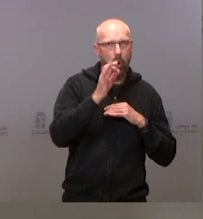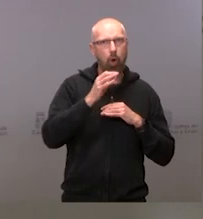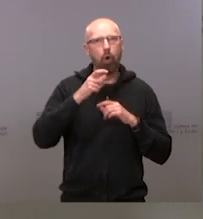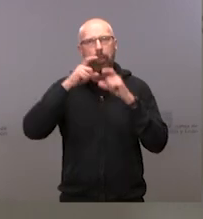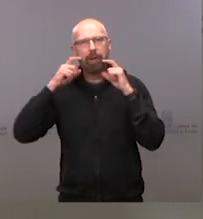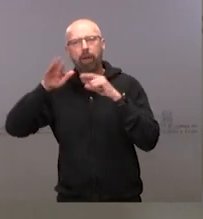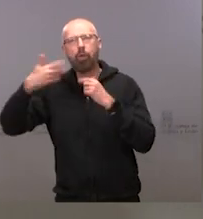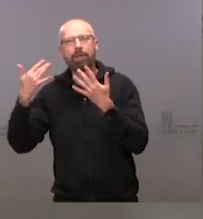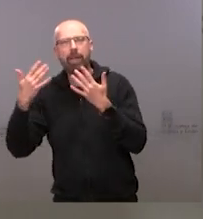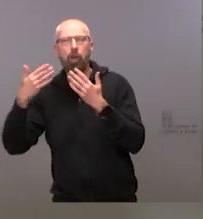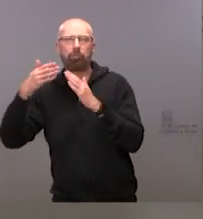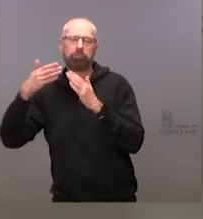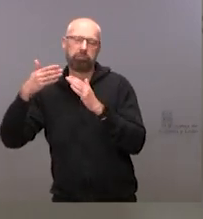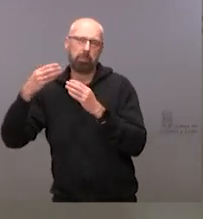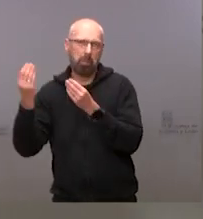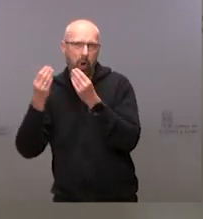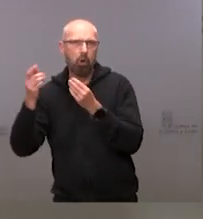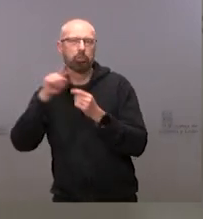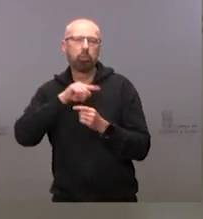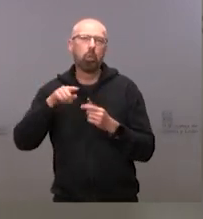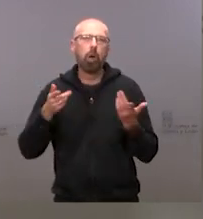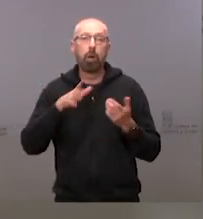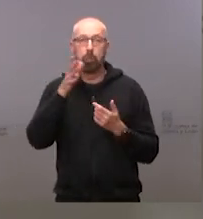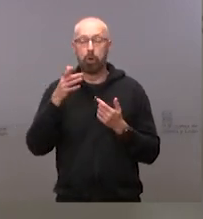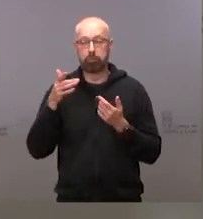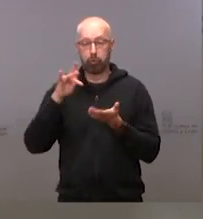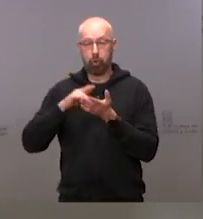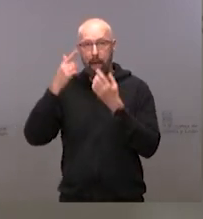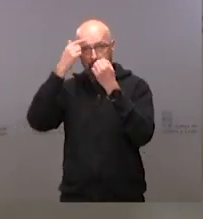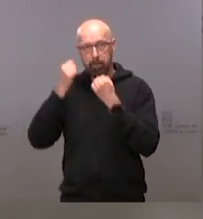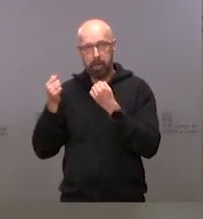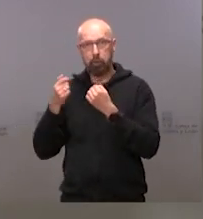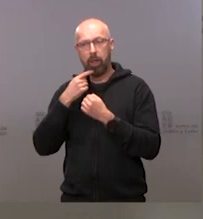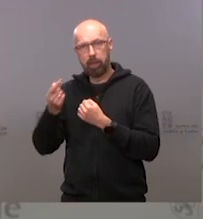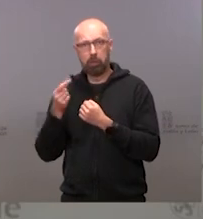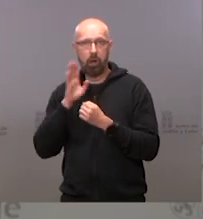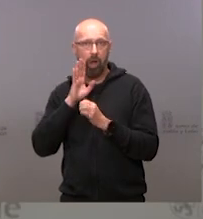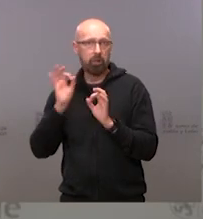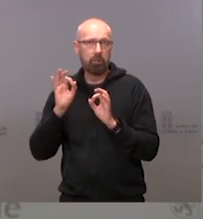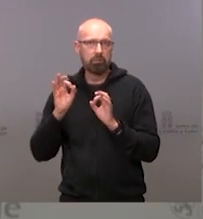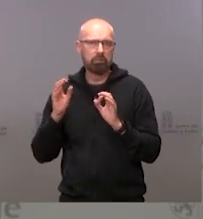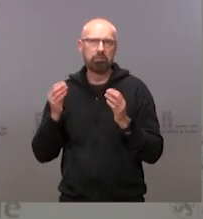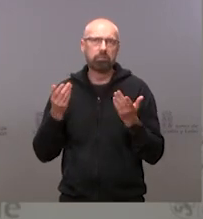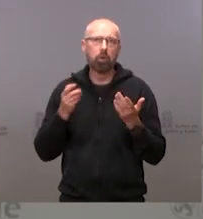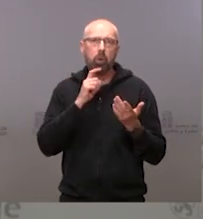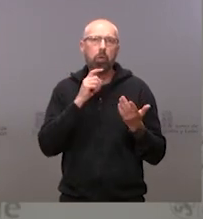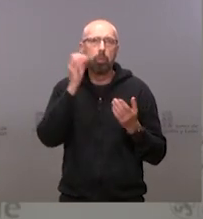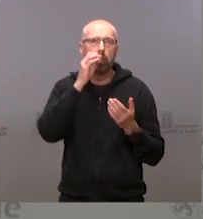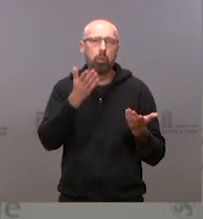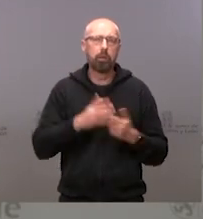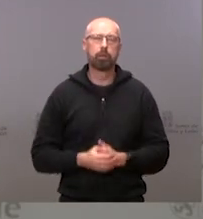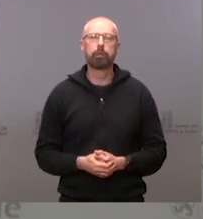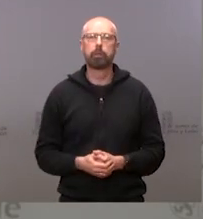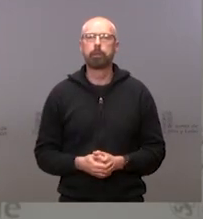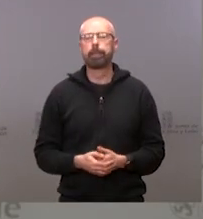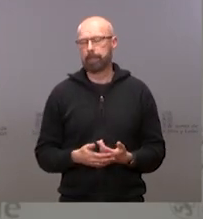sobre todo en anoeta lo que han dicho los expertos tanto en castilla-león como a nivel nacional gracias bueno yo creo que lo que hay que hacer